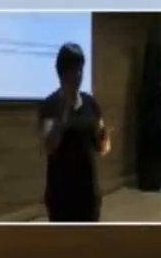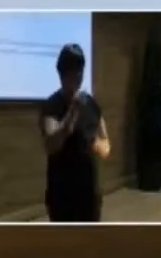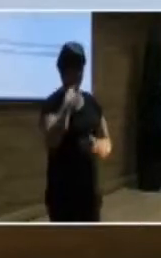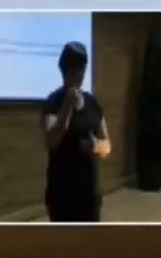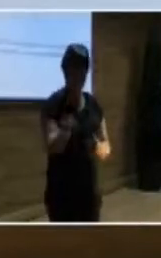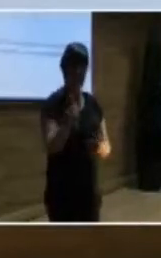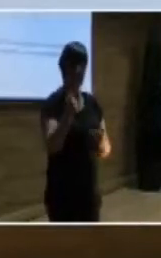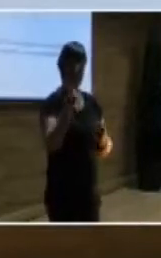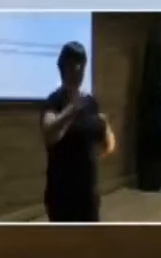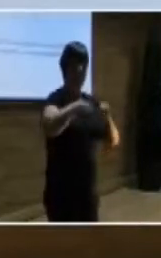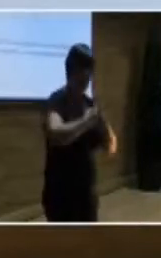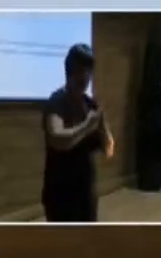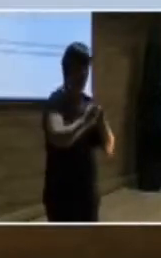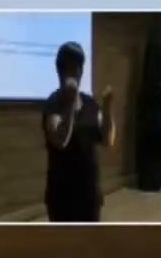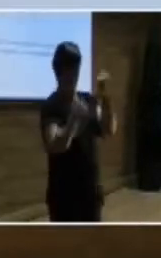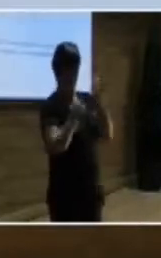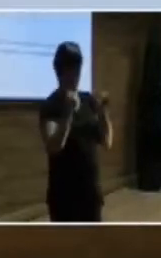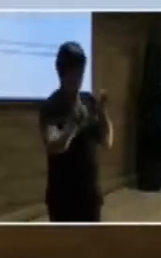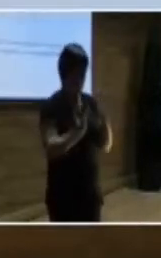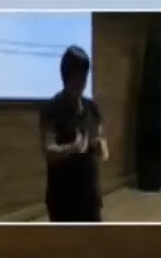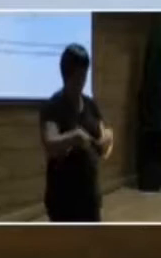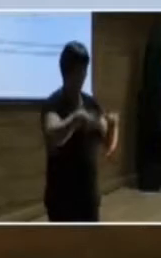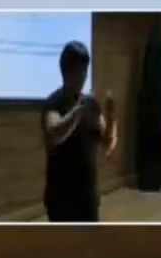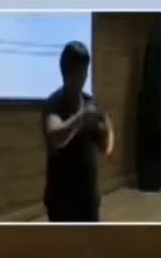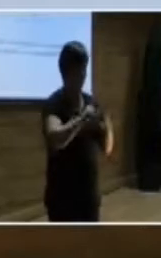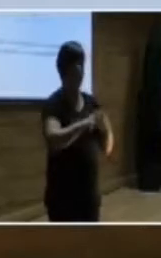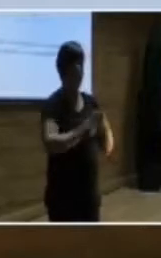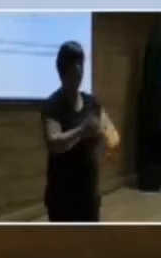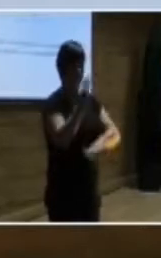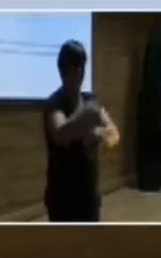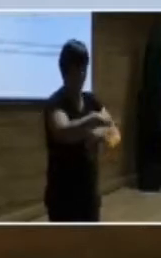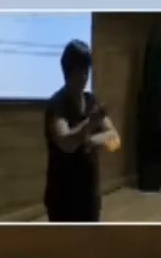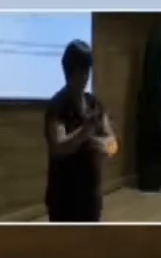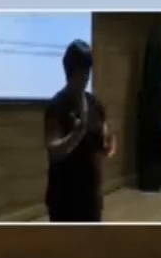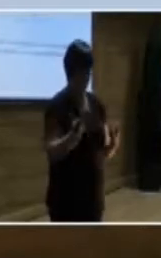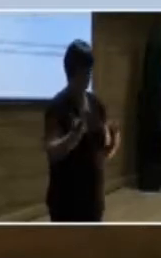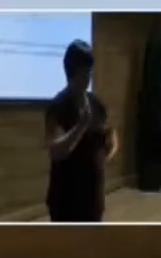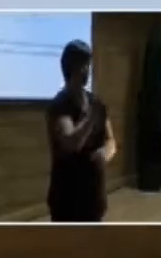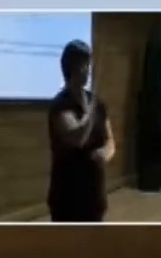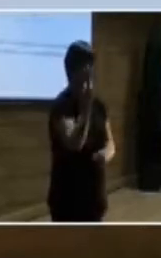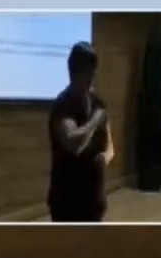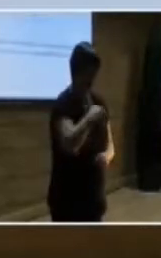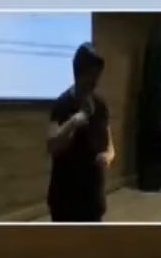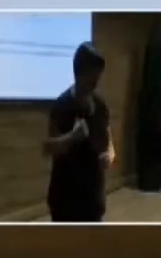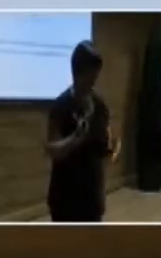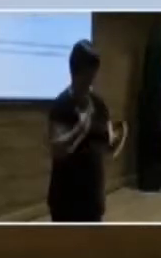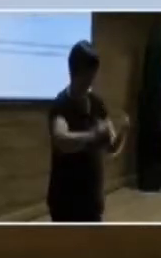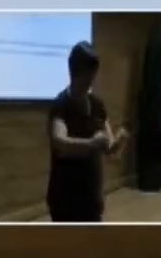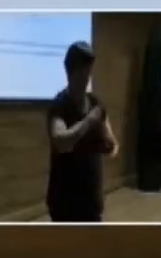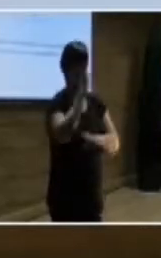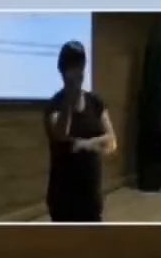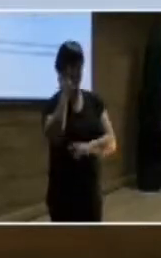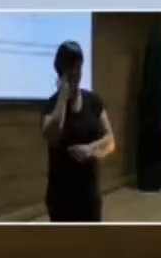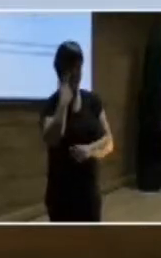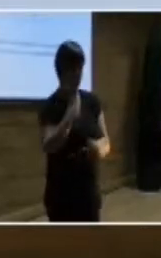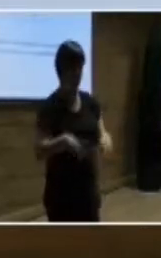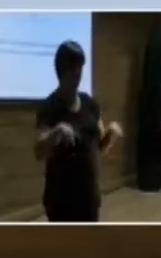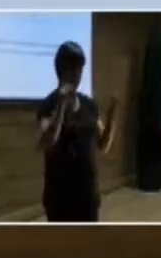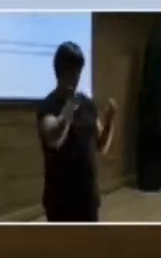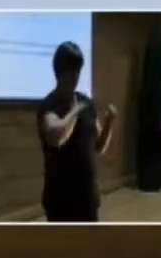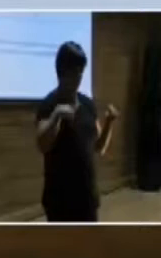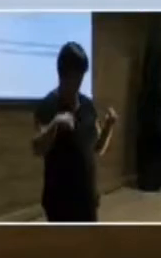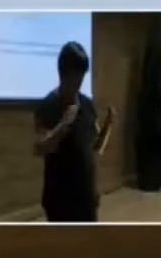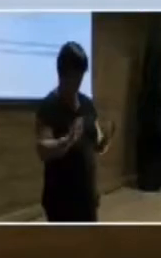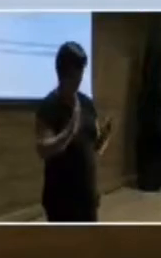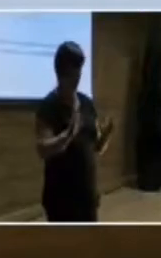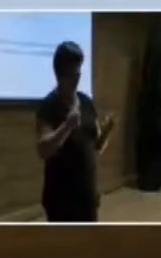de conducir, que deje de salir solo a la calle, que deje de ir solo al banco? La gran mayoría de cuidadores han tenido que pasar por ese